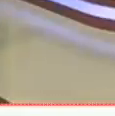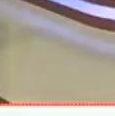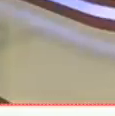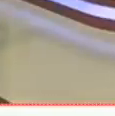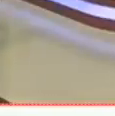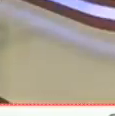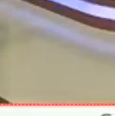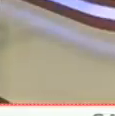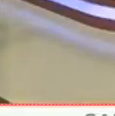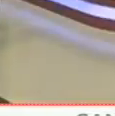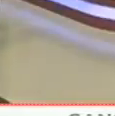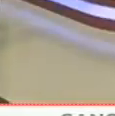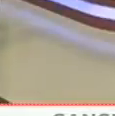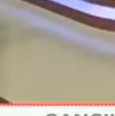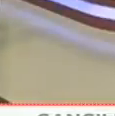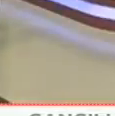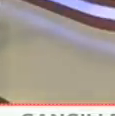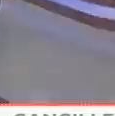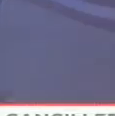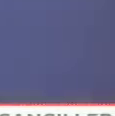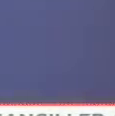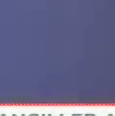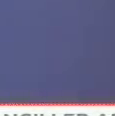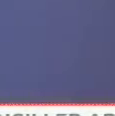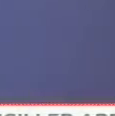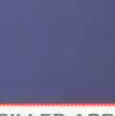Información de último minuto en el Palacio de Miraflores.